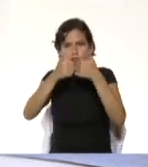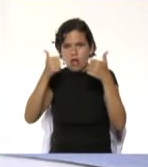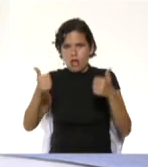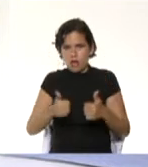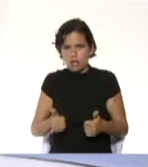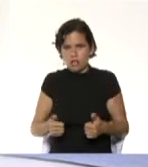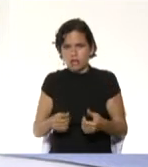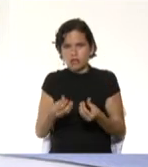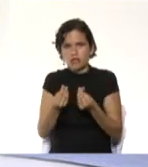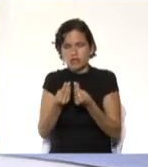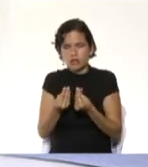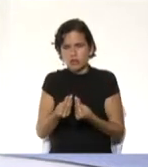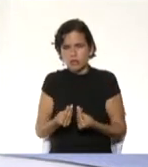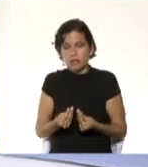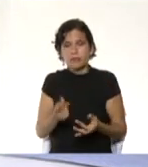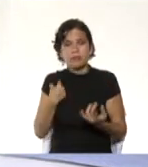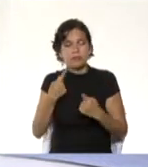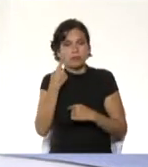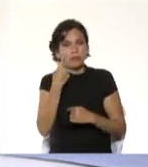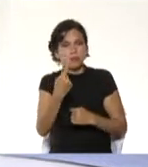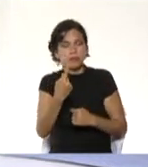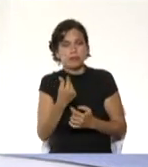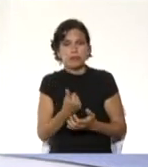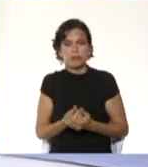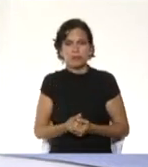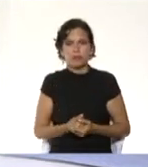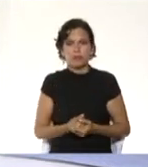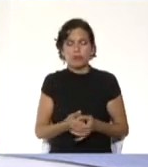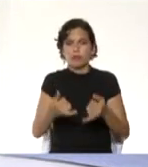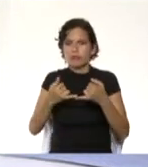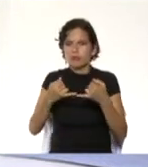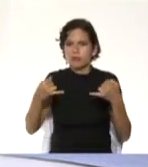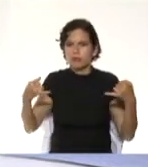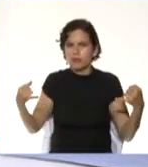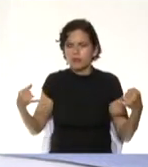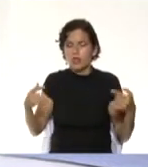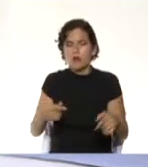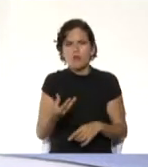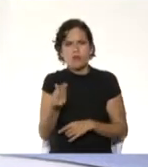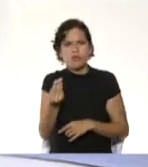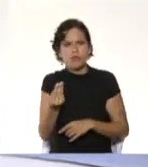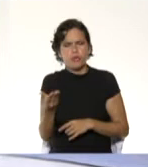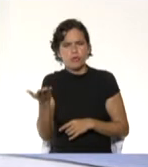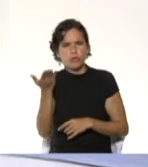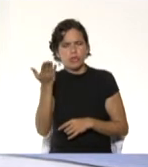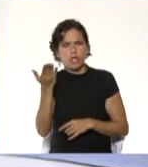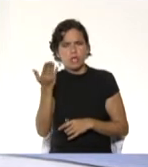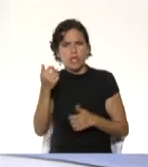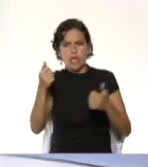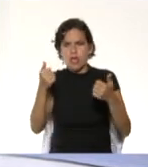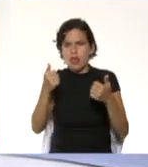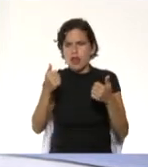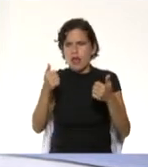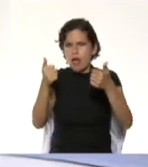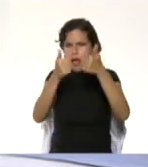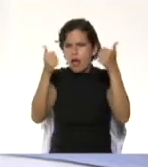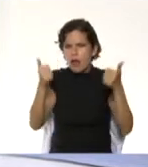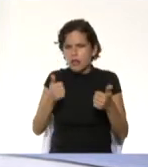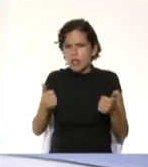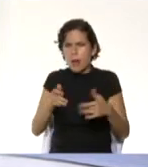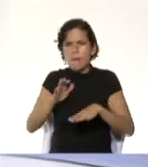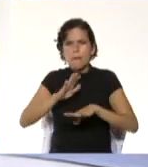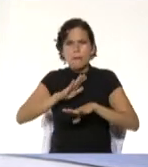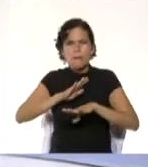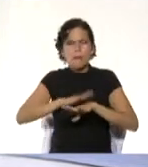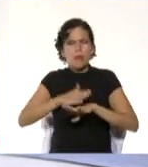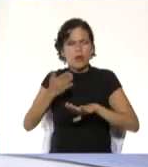el volumen y la textura. Fíjense, en la línea es de gran importancia en las artes, ya